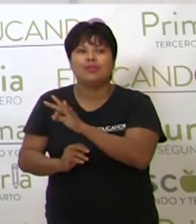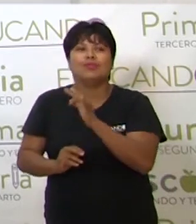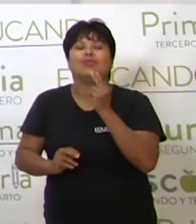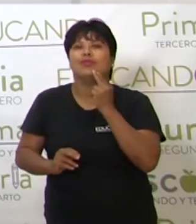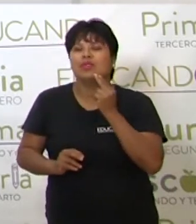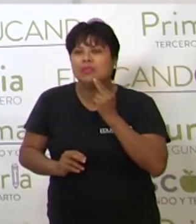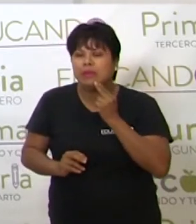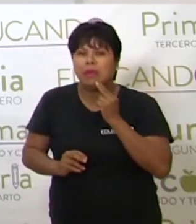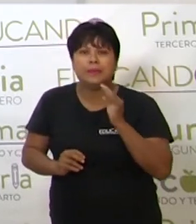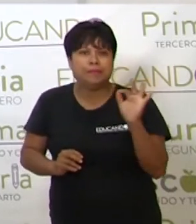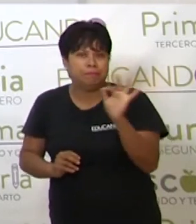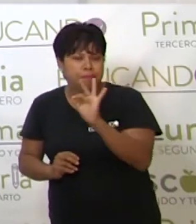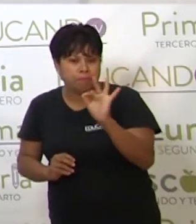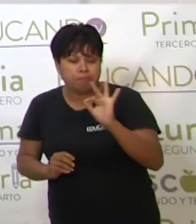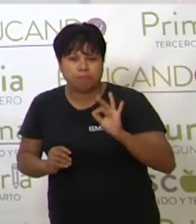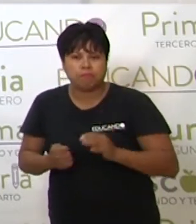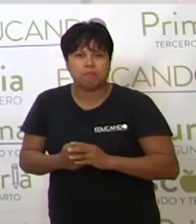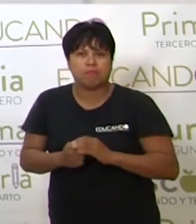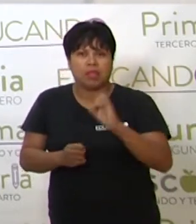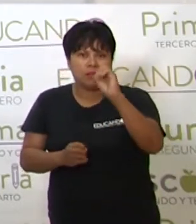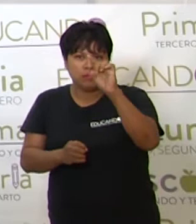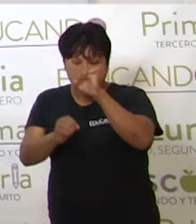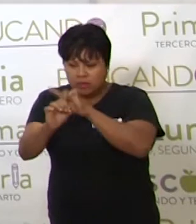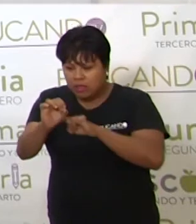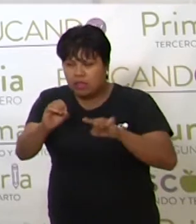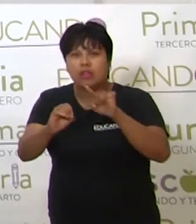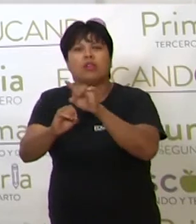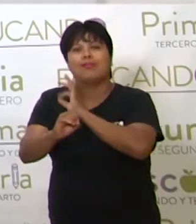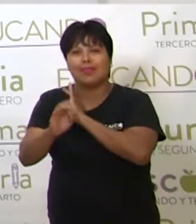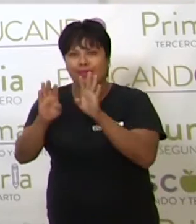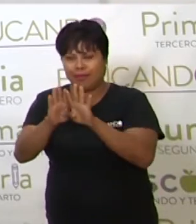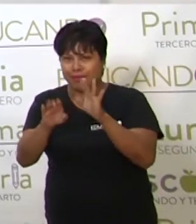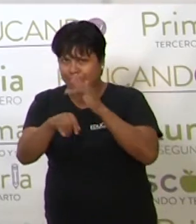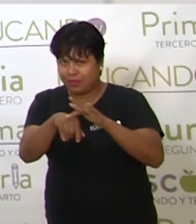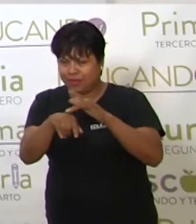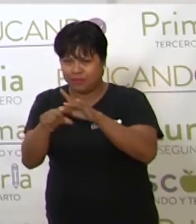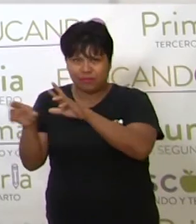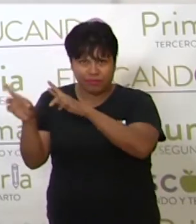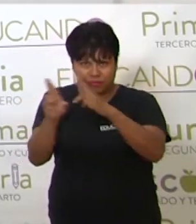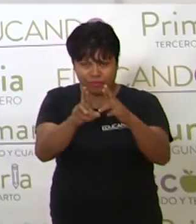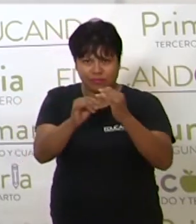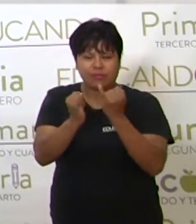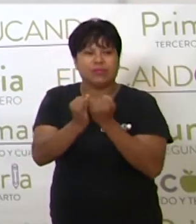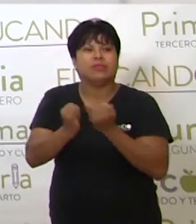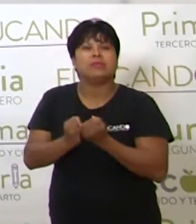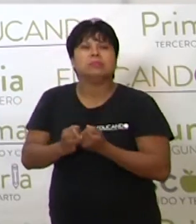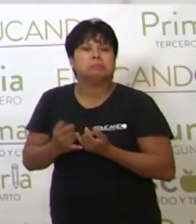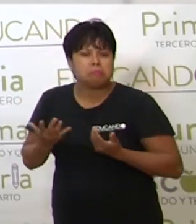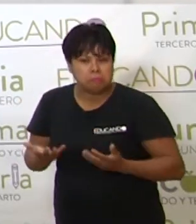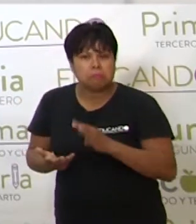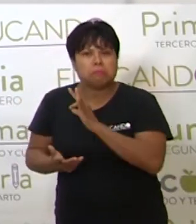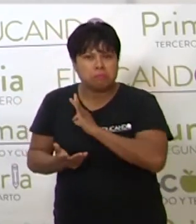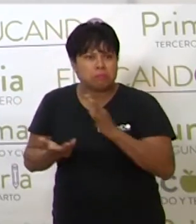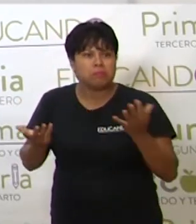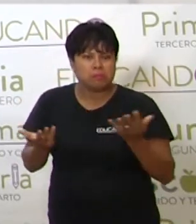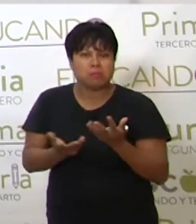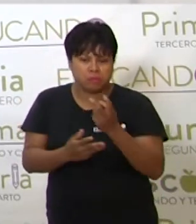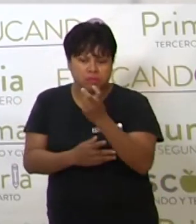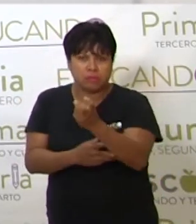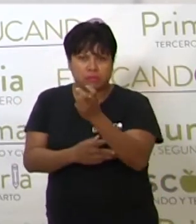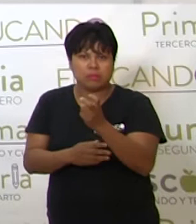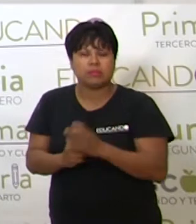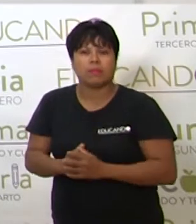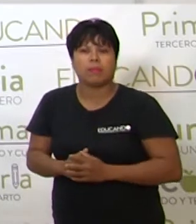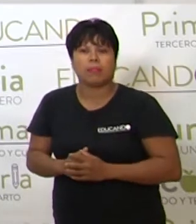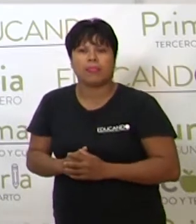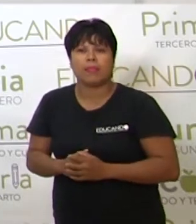realmente un círculos que representen a los quesos también en este caso pues lo podemos representar así con estos